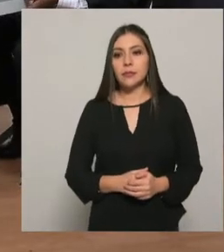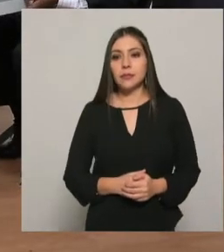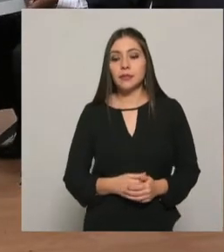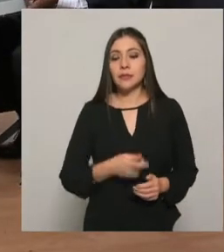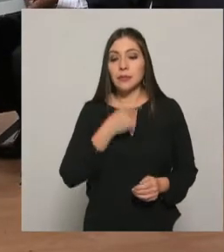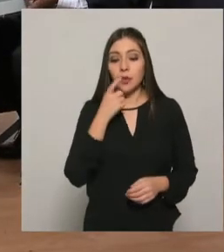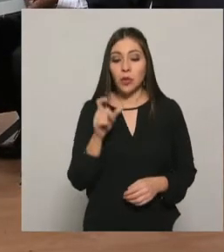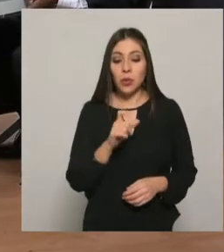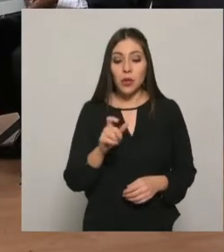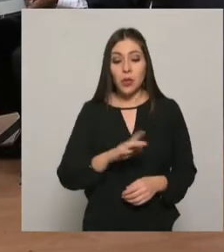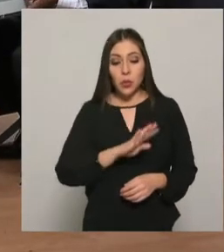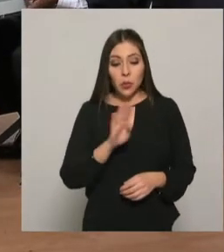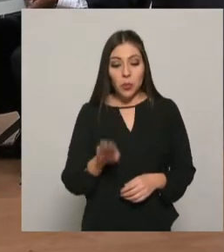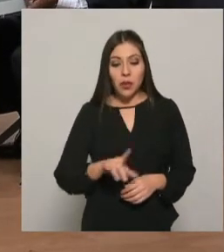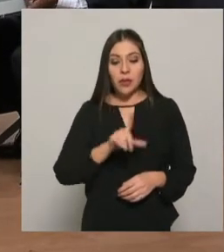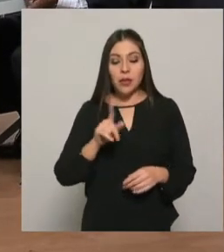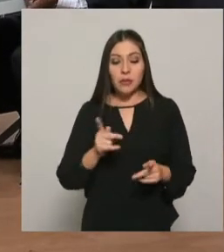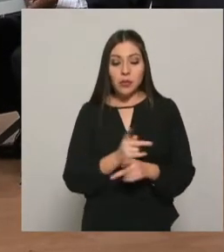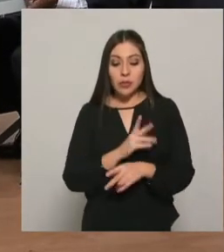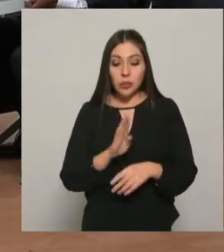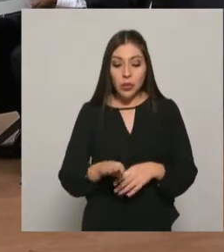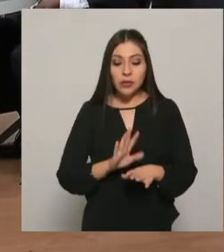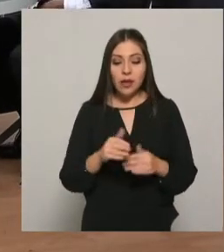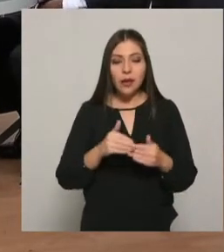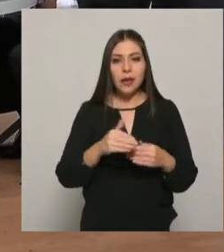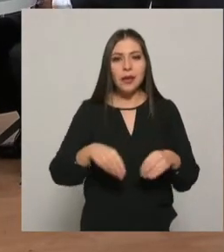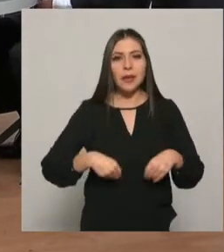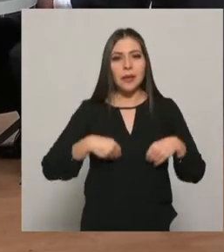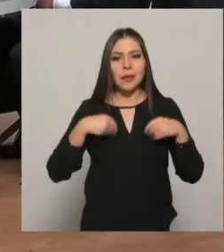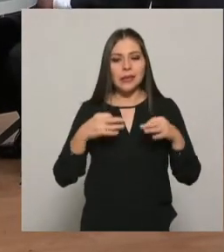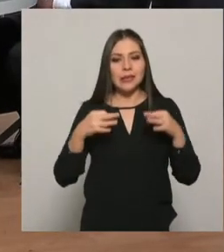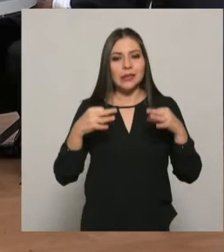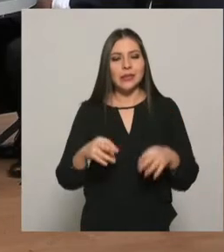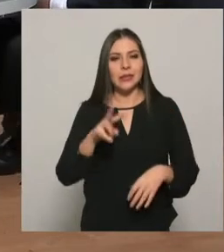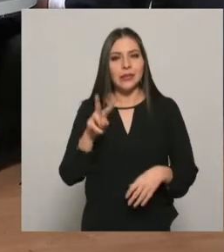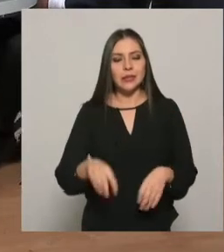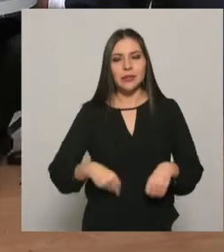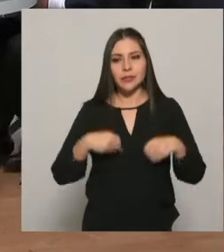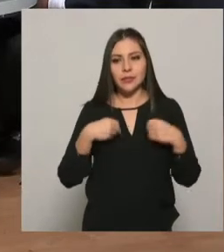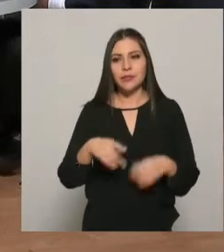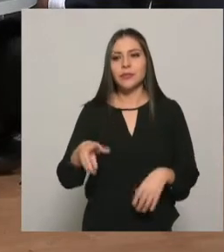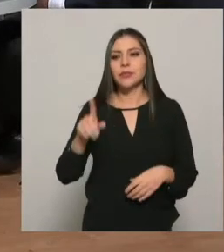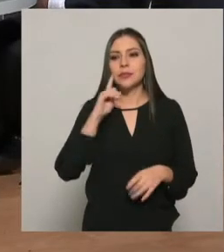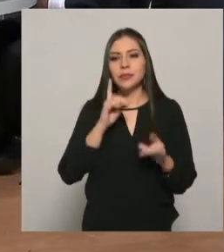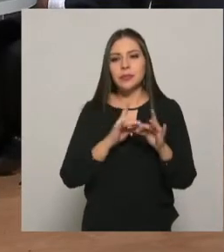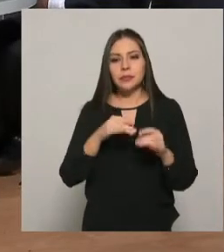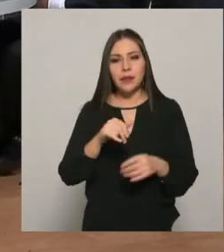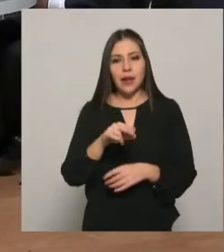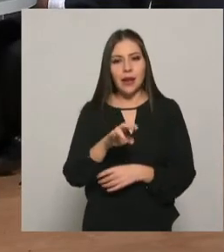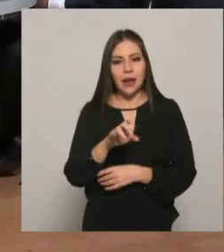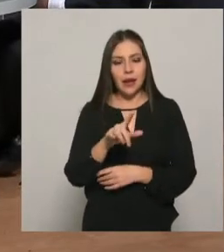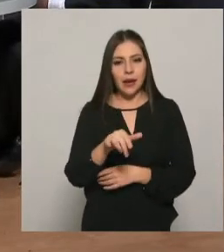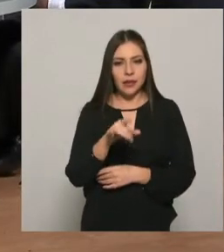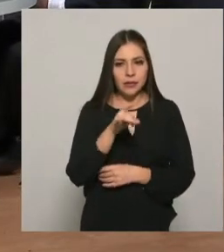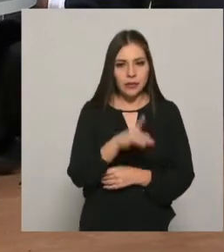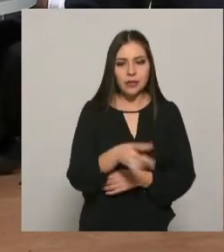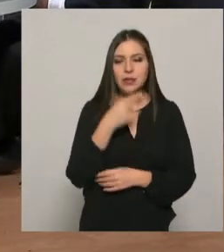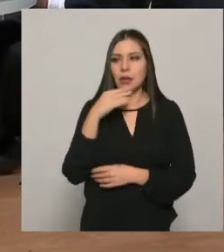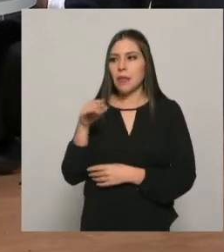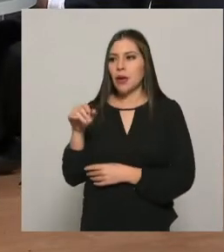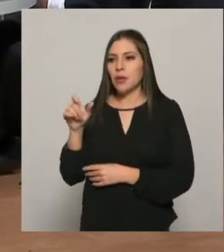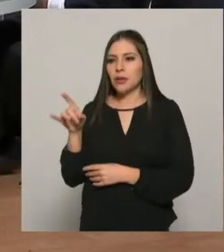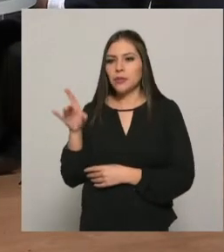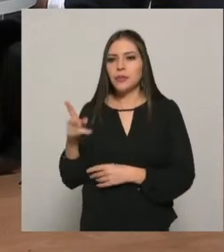vida. Maestra historiadora, ya hemos escuchado tanto a la maestra María Elena como al maestro Manuel Garcés de lo que se